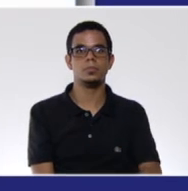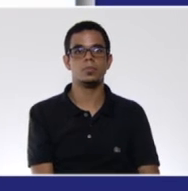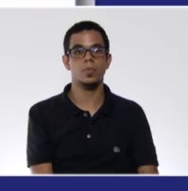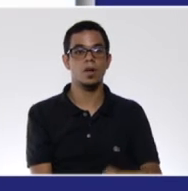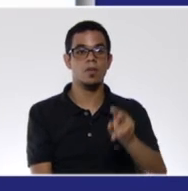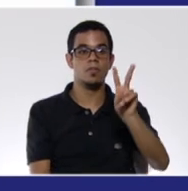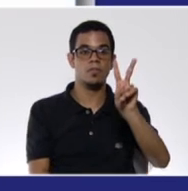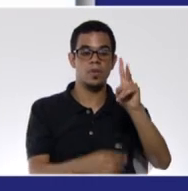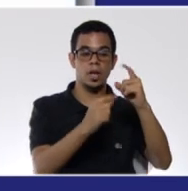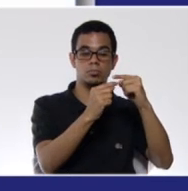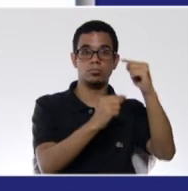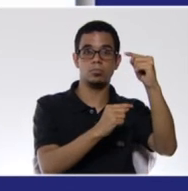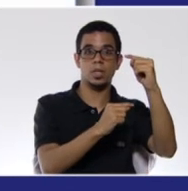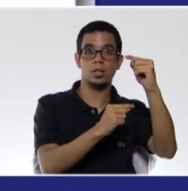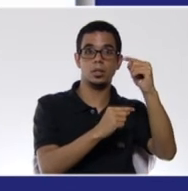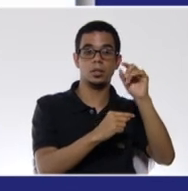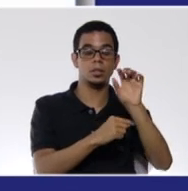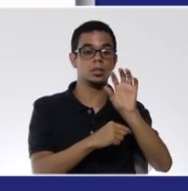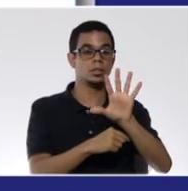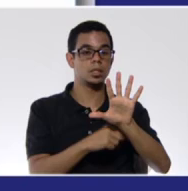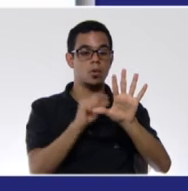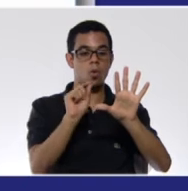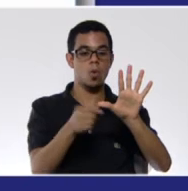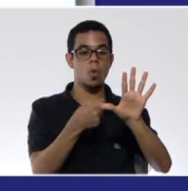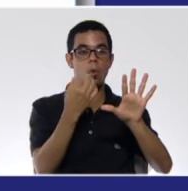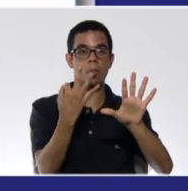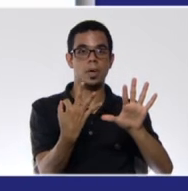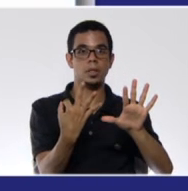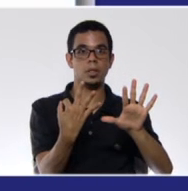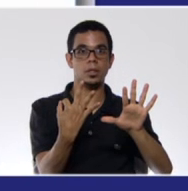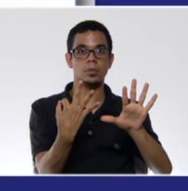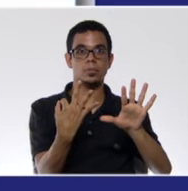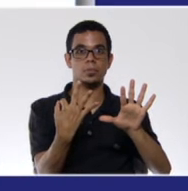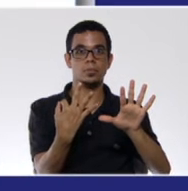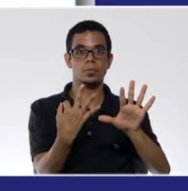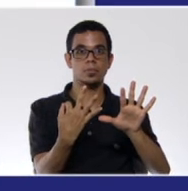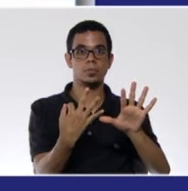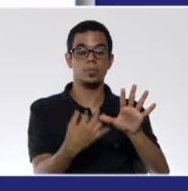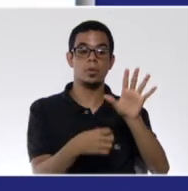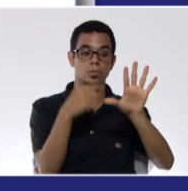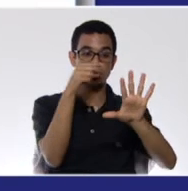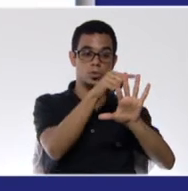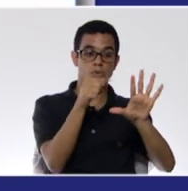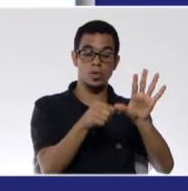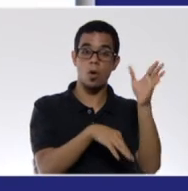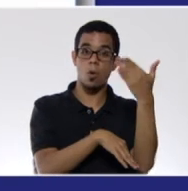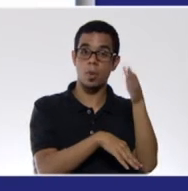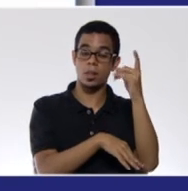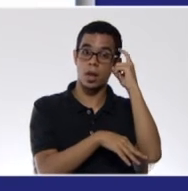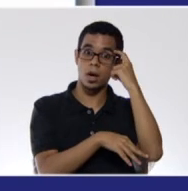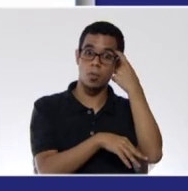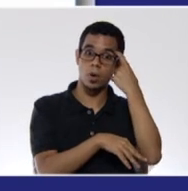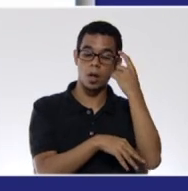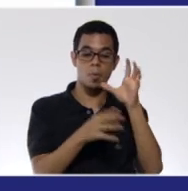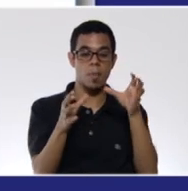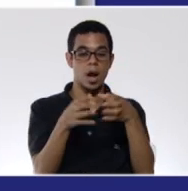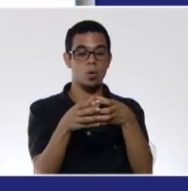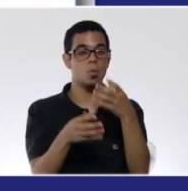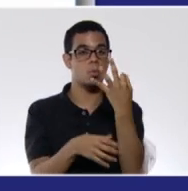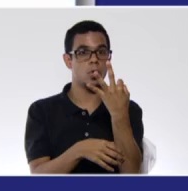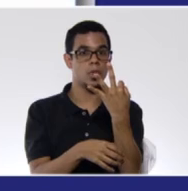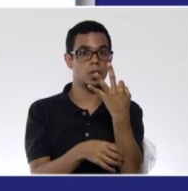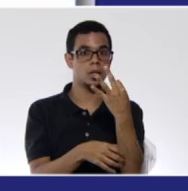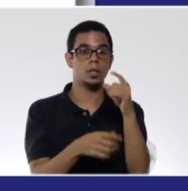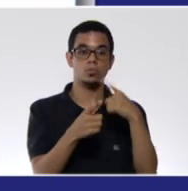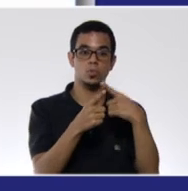B mayúscula de variaciones, subíndice 5,3, porque son 5 banderas para obtener grupos de